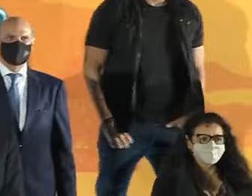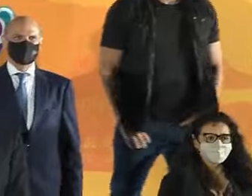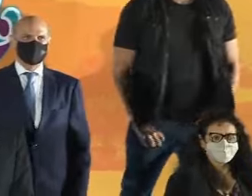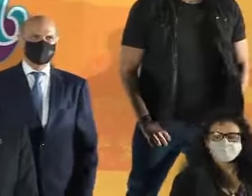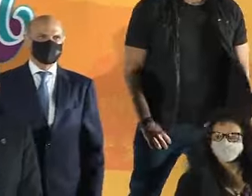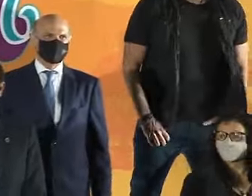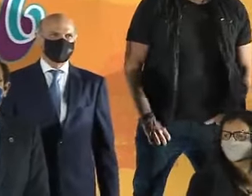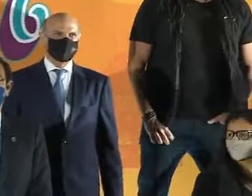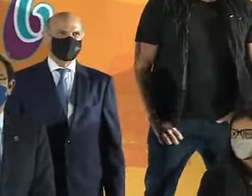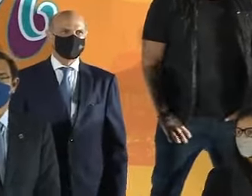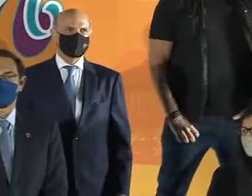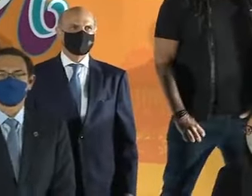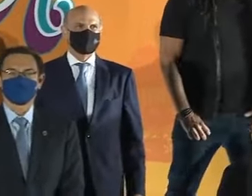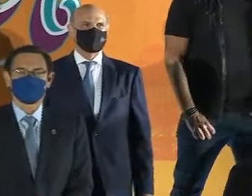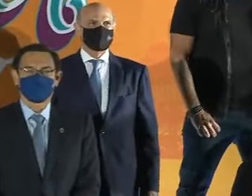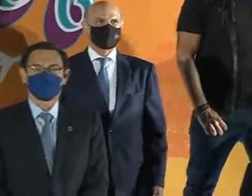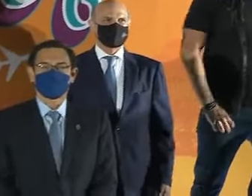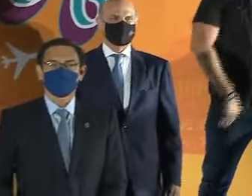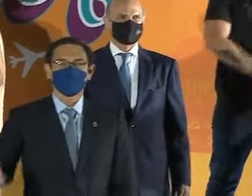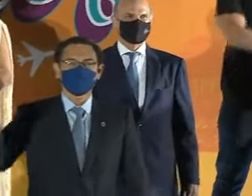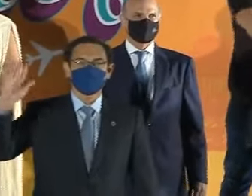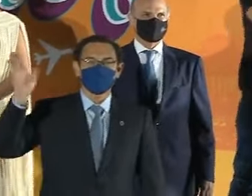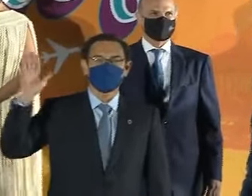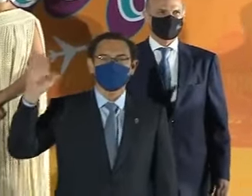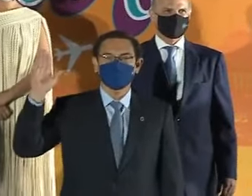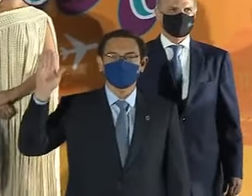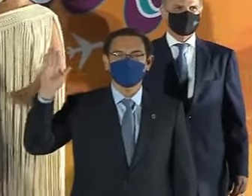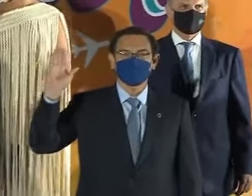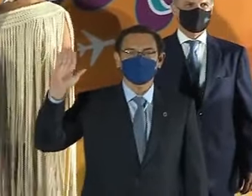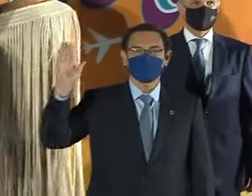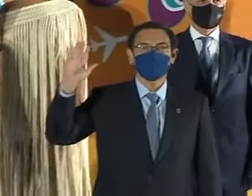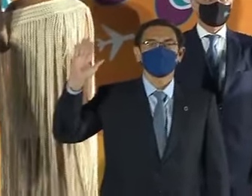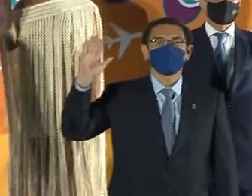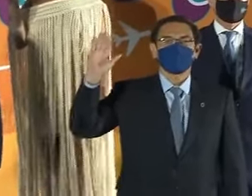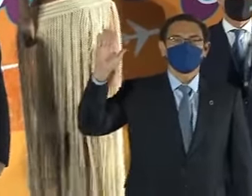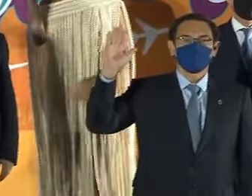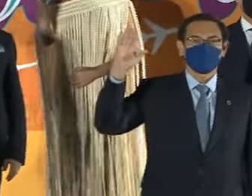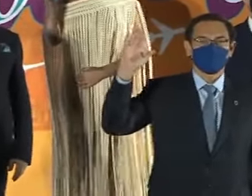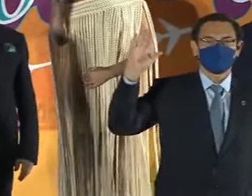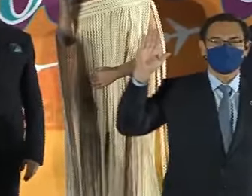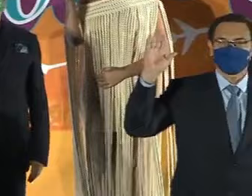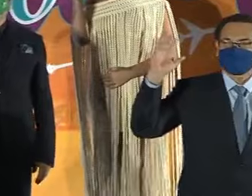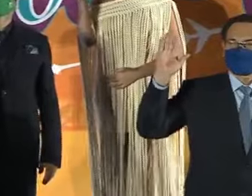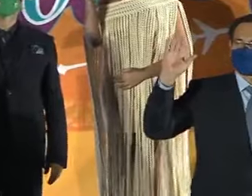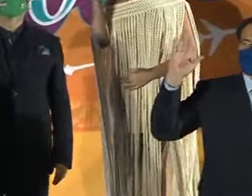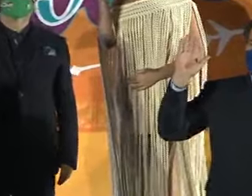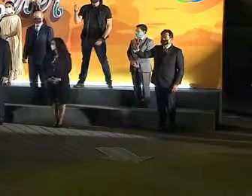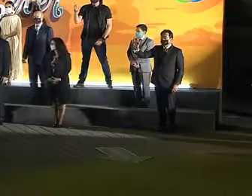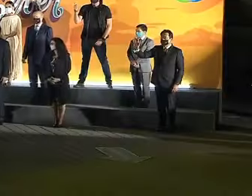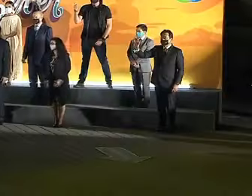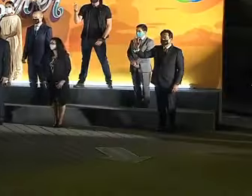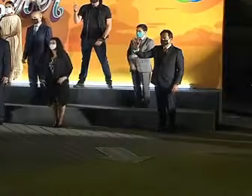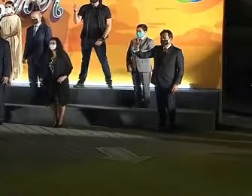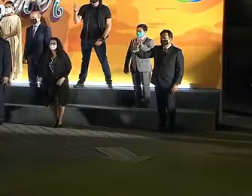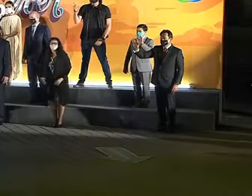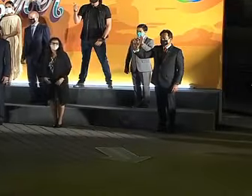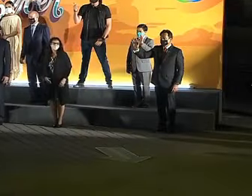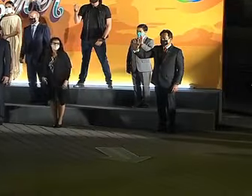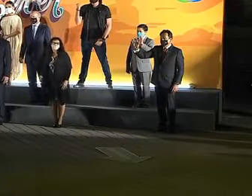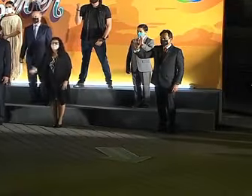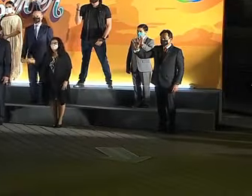fotografía para el recuerdo, lo que ha significado el lanzamiento de esta campaña Volver, con el cual se